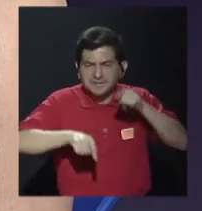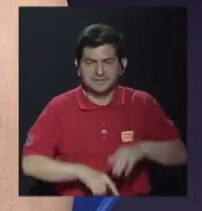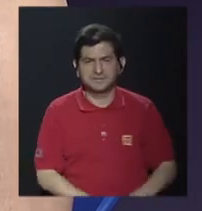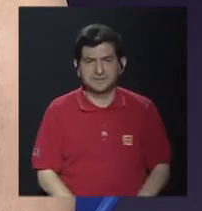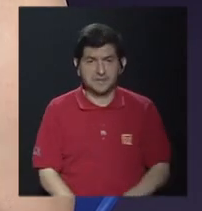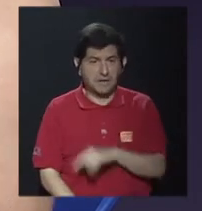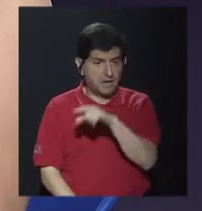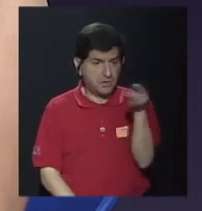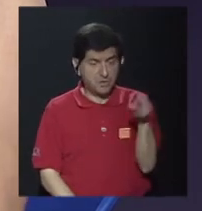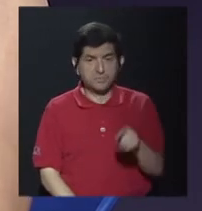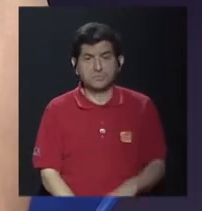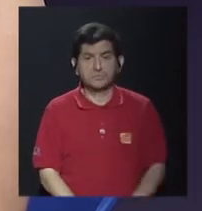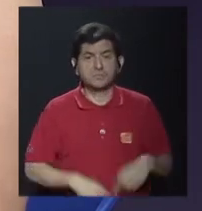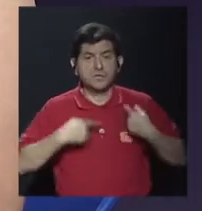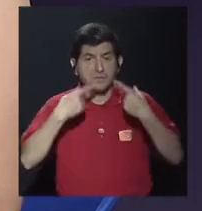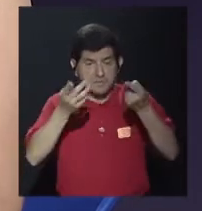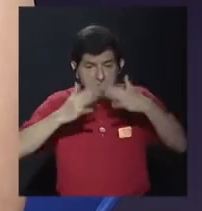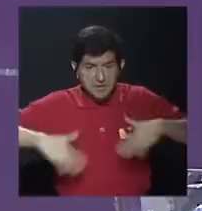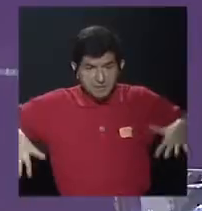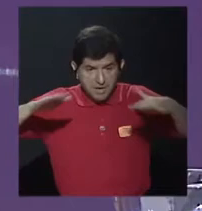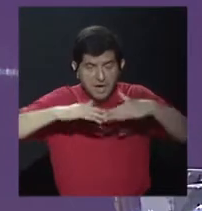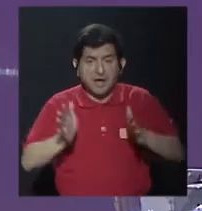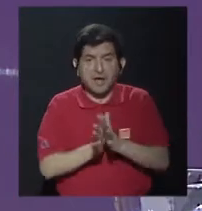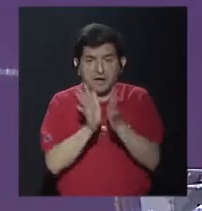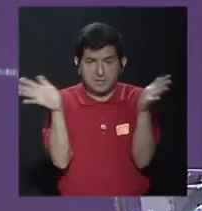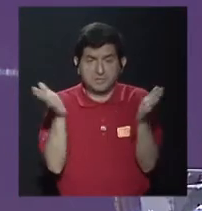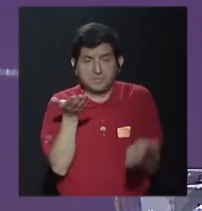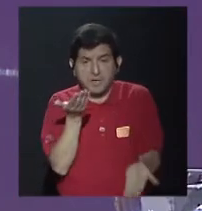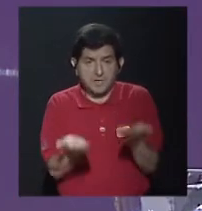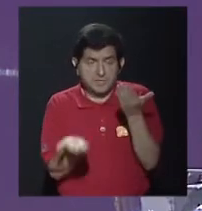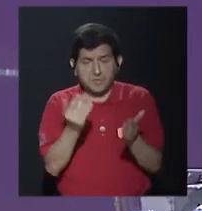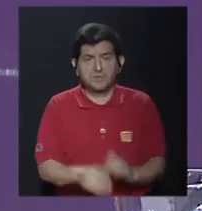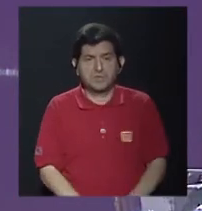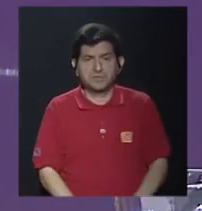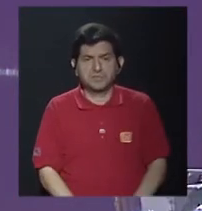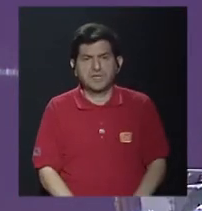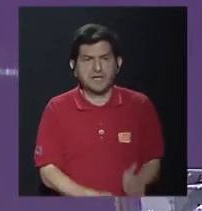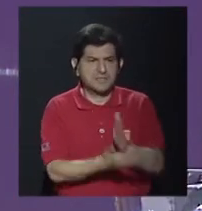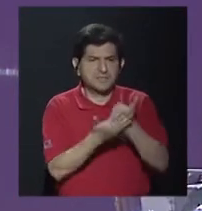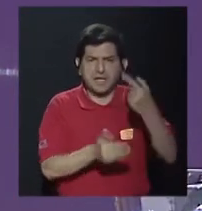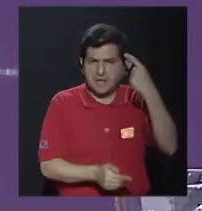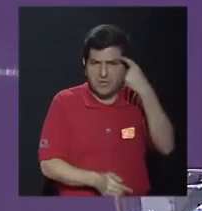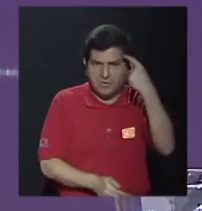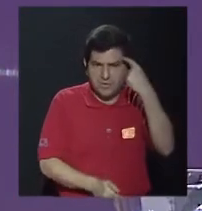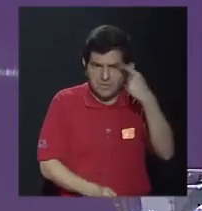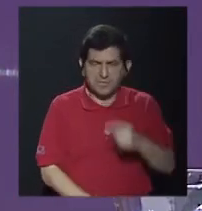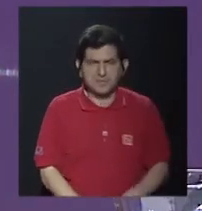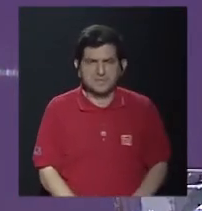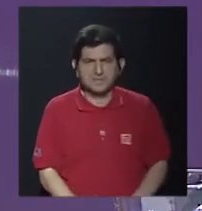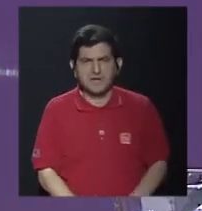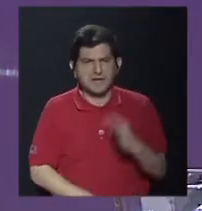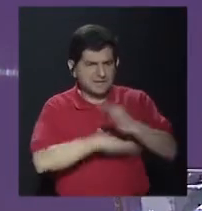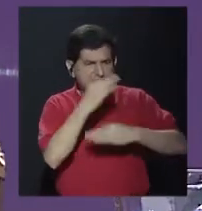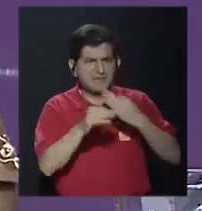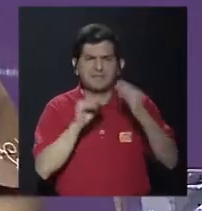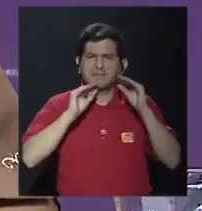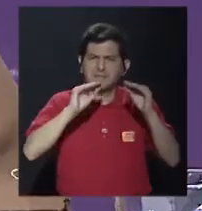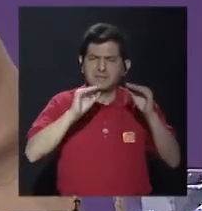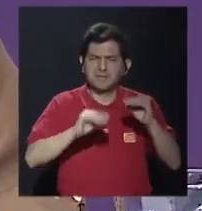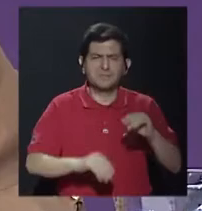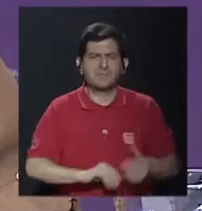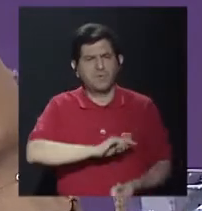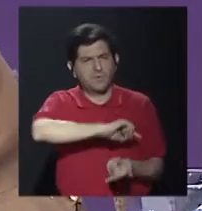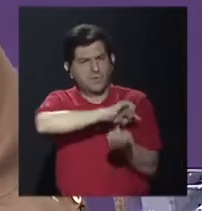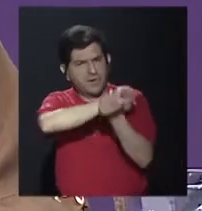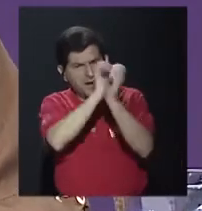ustedes están decidiendo llevarla a un espacio público, algo que era más tal vez académico o más doméstico. ¿Por qué? Yo pienso que es